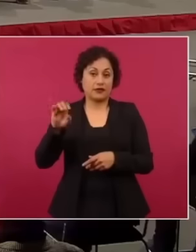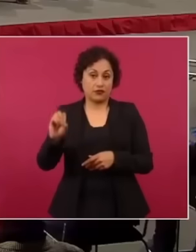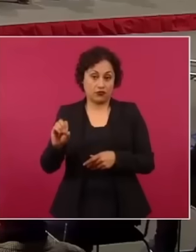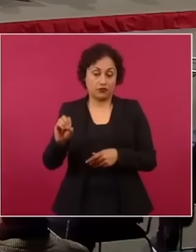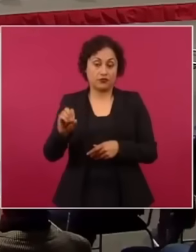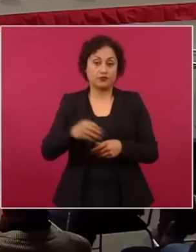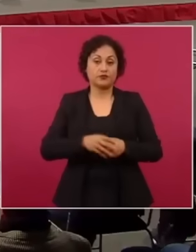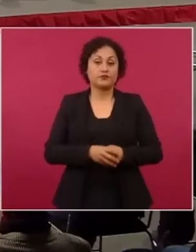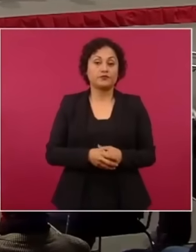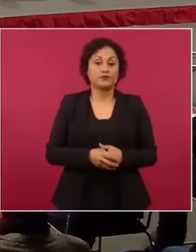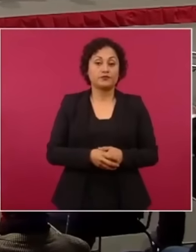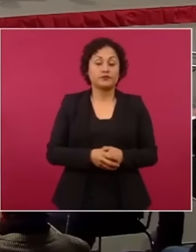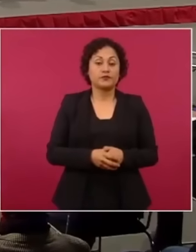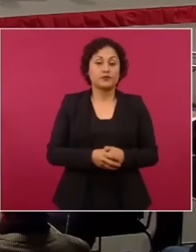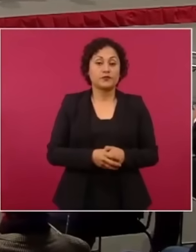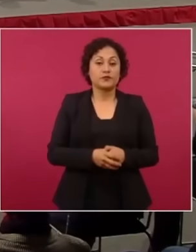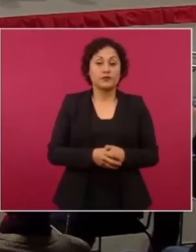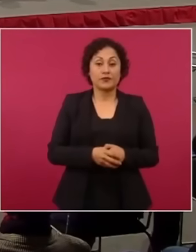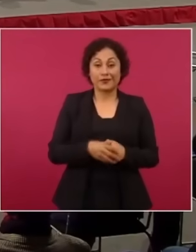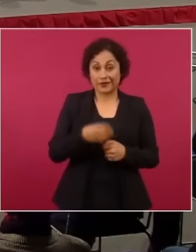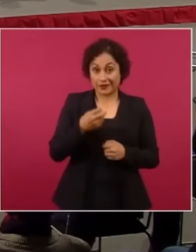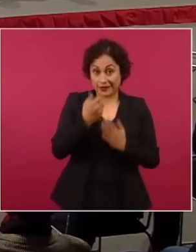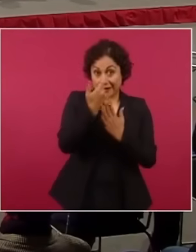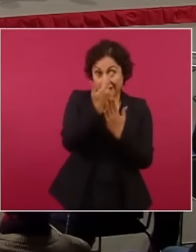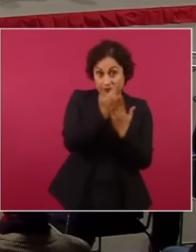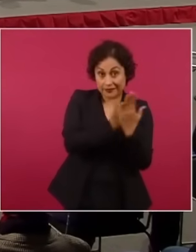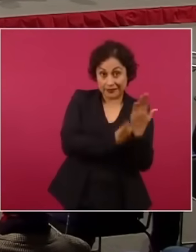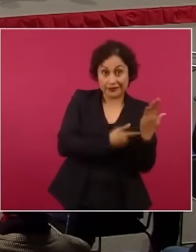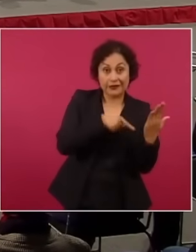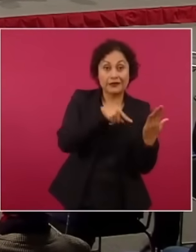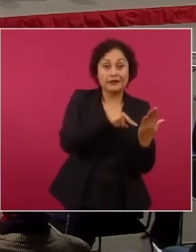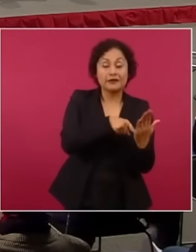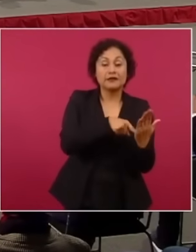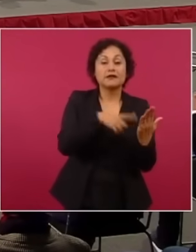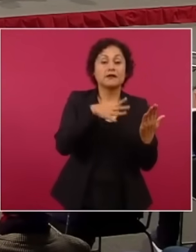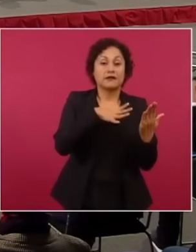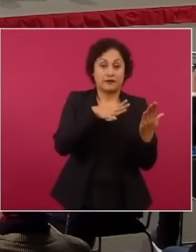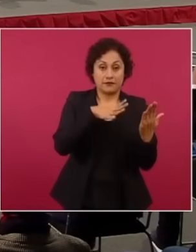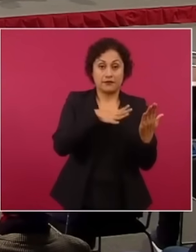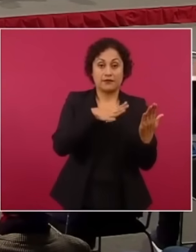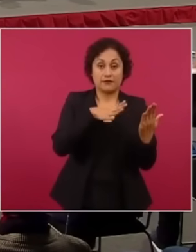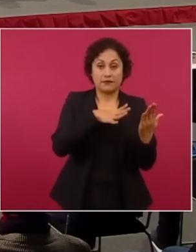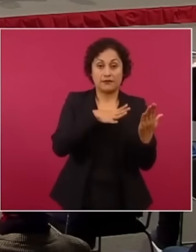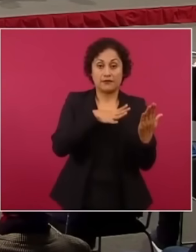Niembro. Hay una lista de